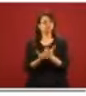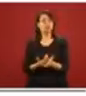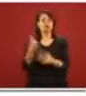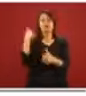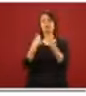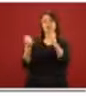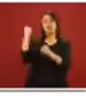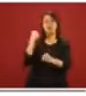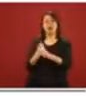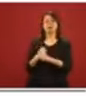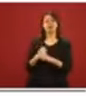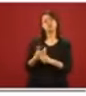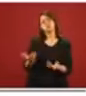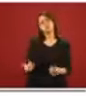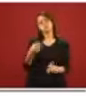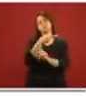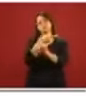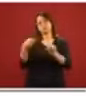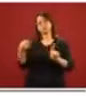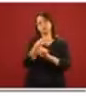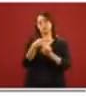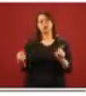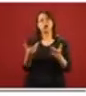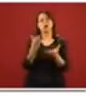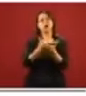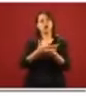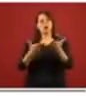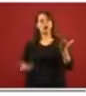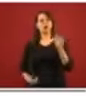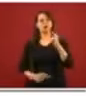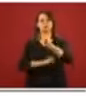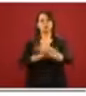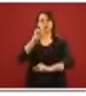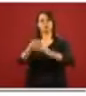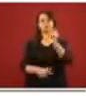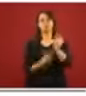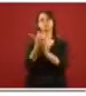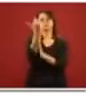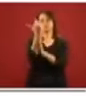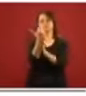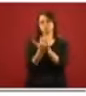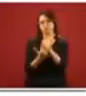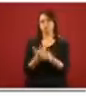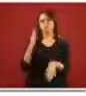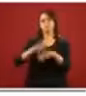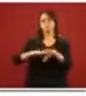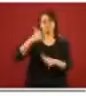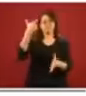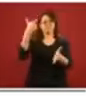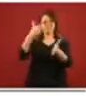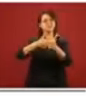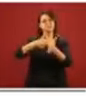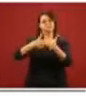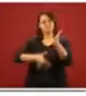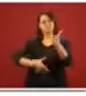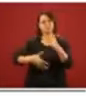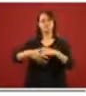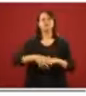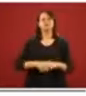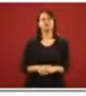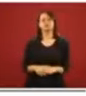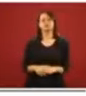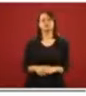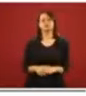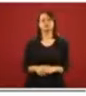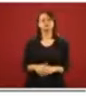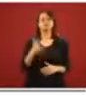se mantuvo a la media de la tabla y ahora ha venido bajando el precio promedio de los precios de los precios